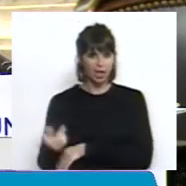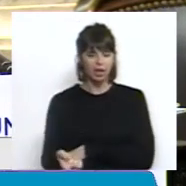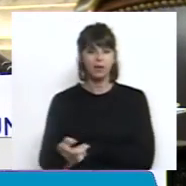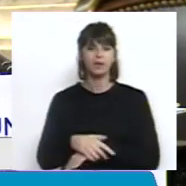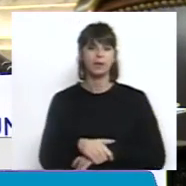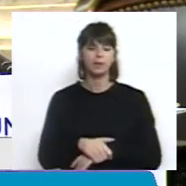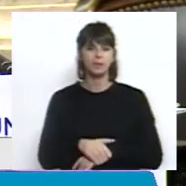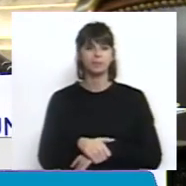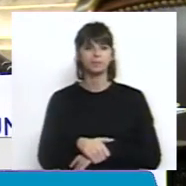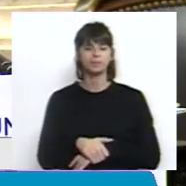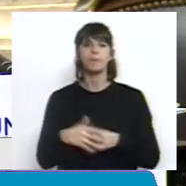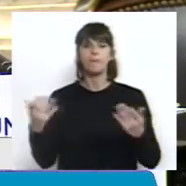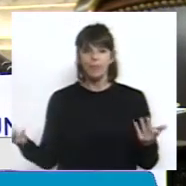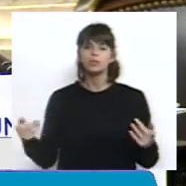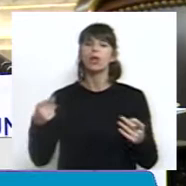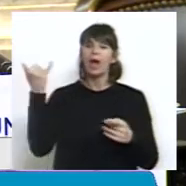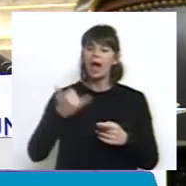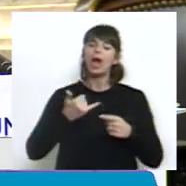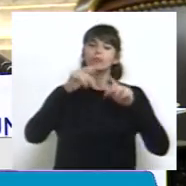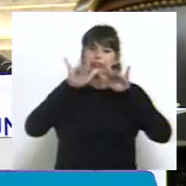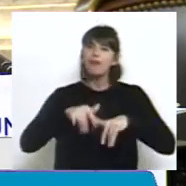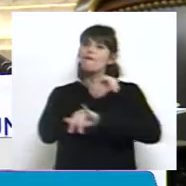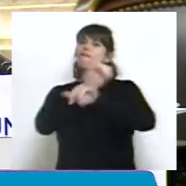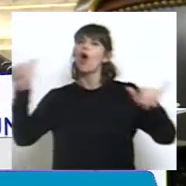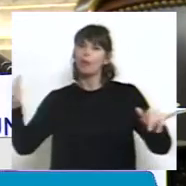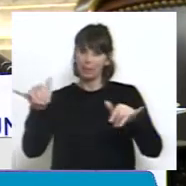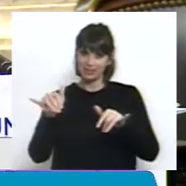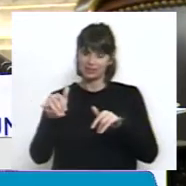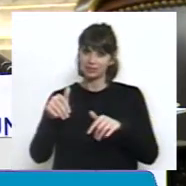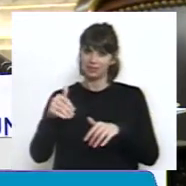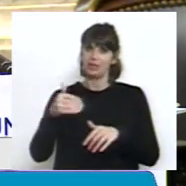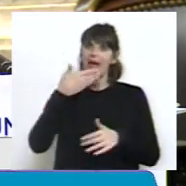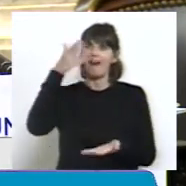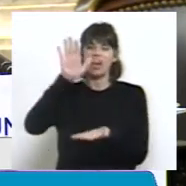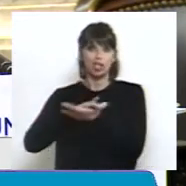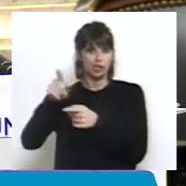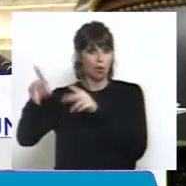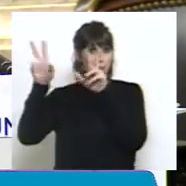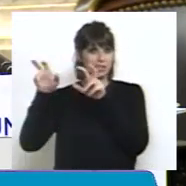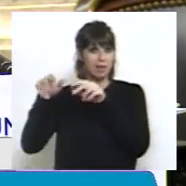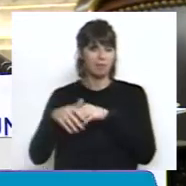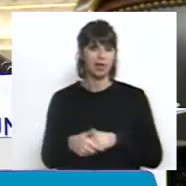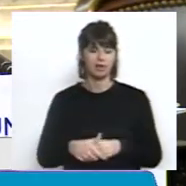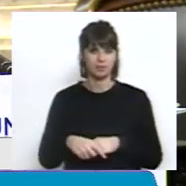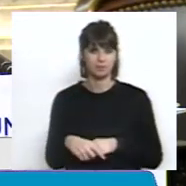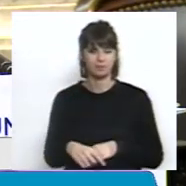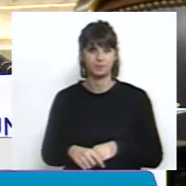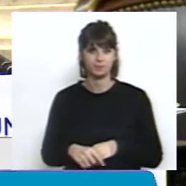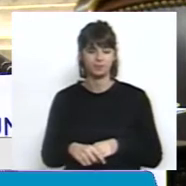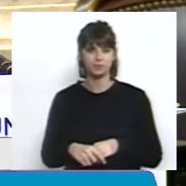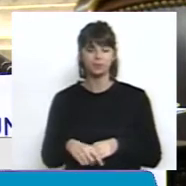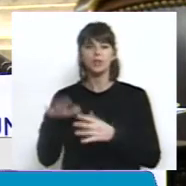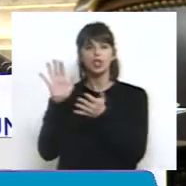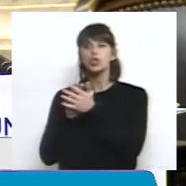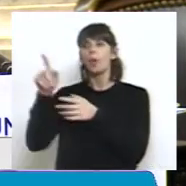o los informes anticipatorios de los enfoques que tienen ellos sobre cómo